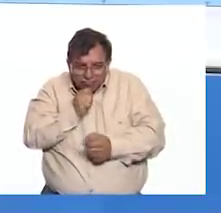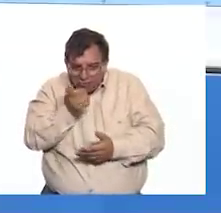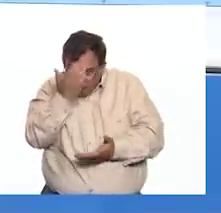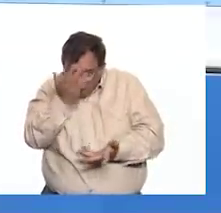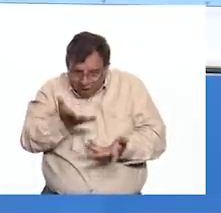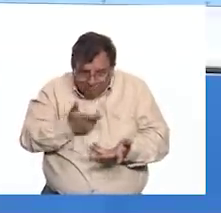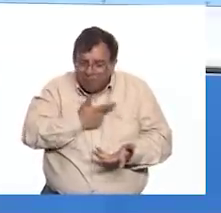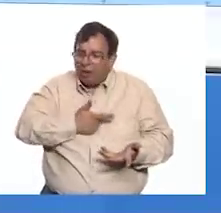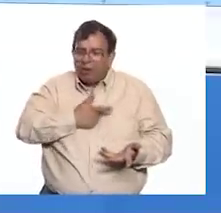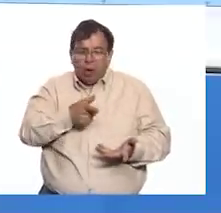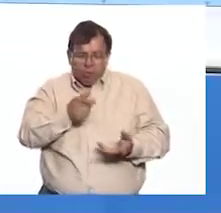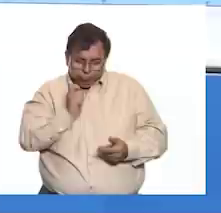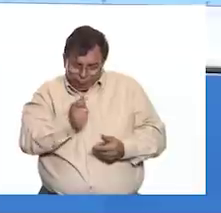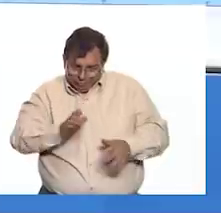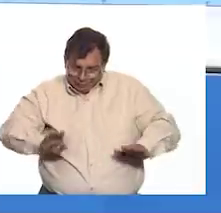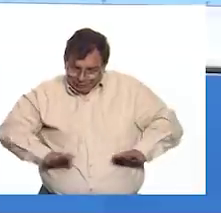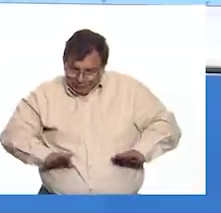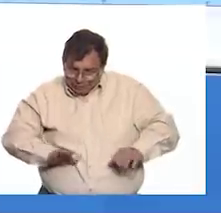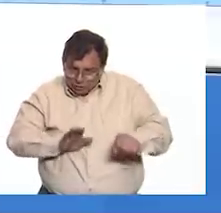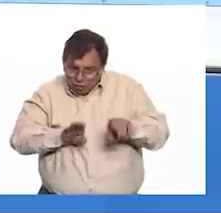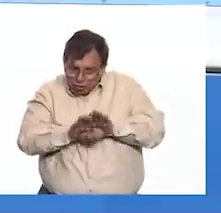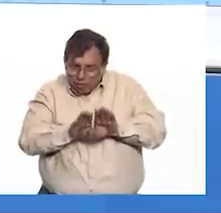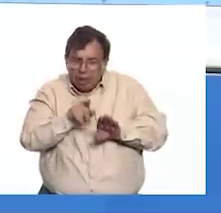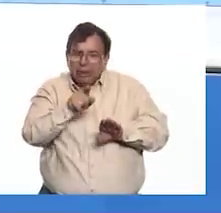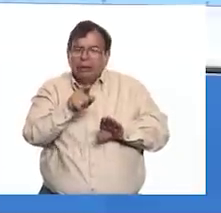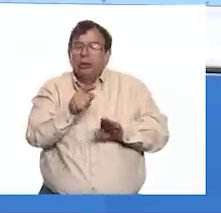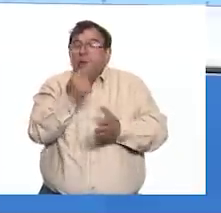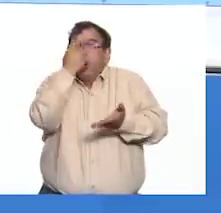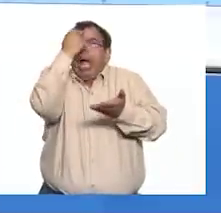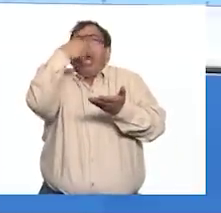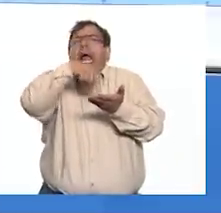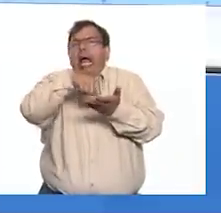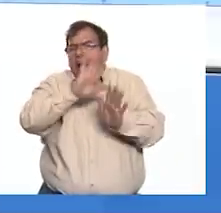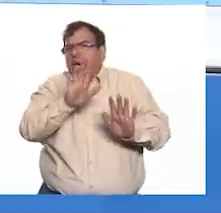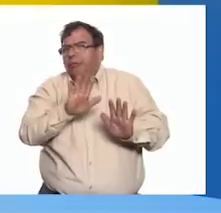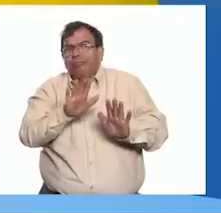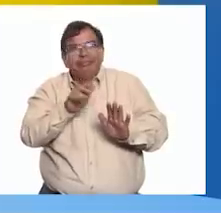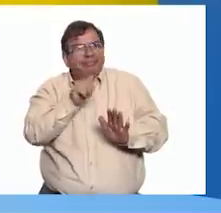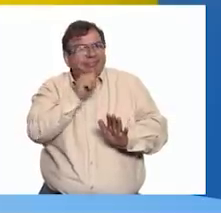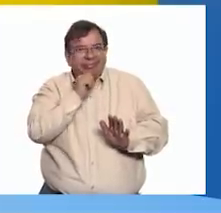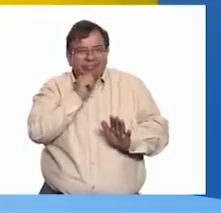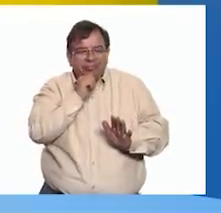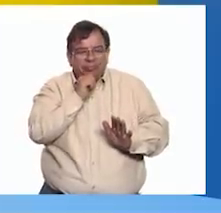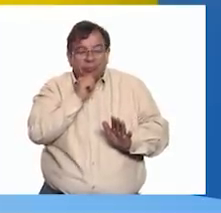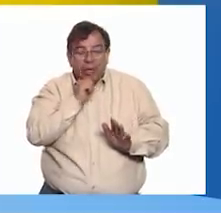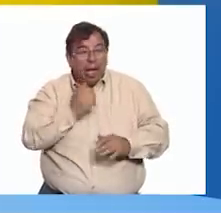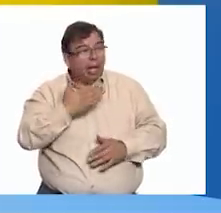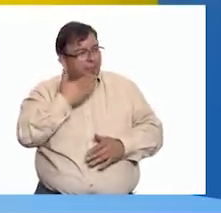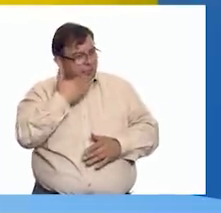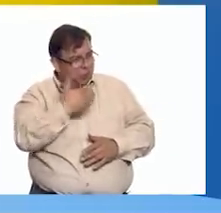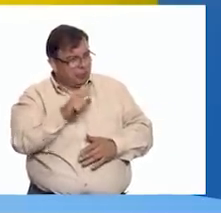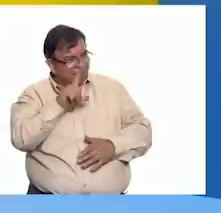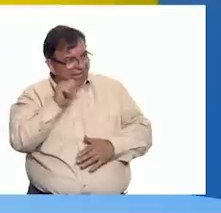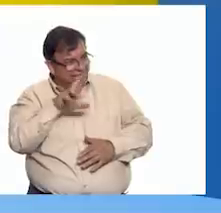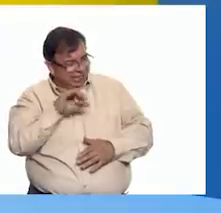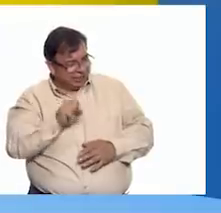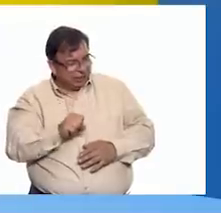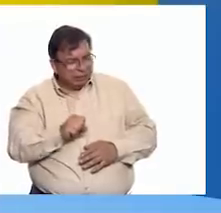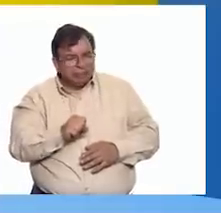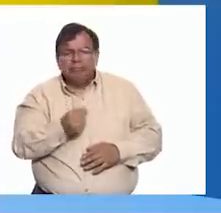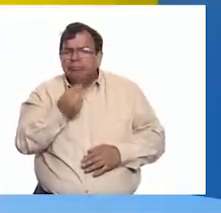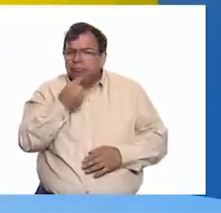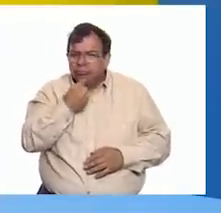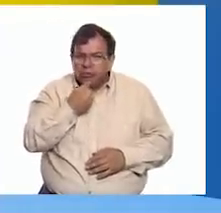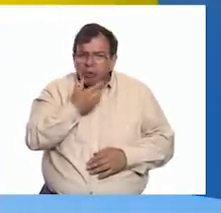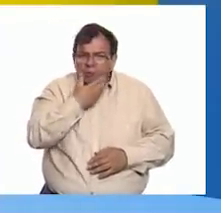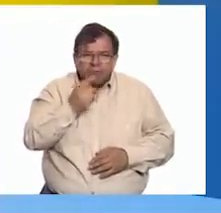de características que desconocía de los lugares que creía conocer bien. Excelente, Larisa. Invitamos a todos los